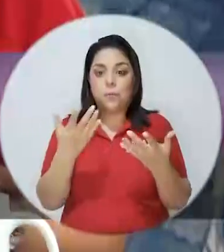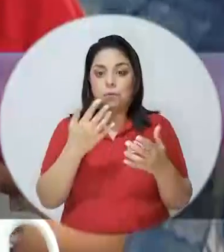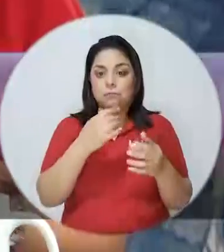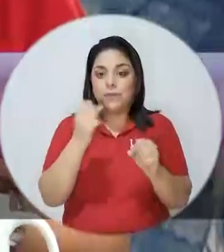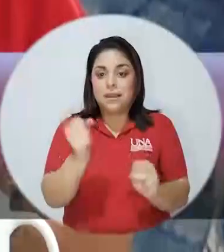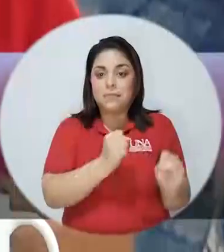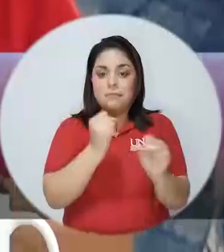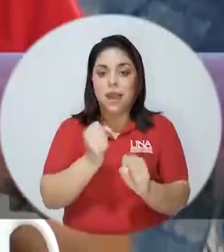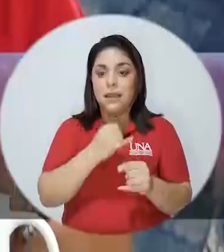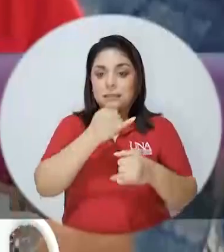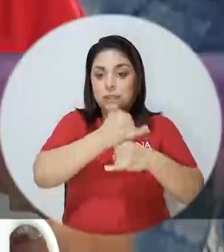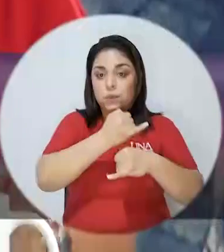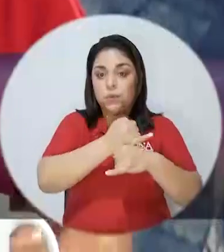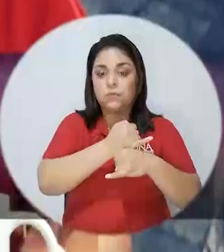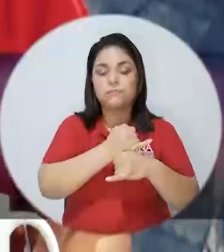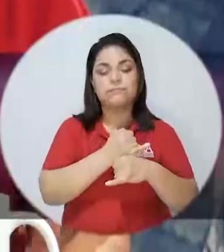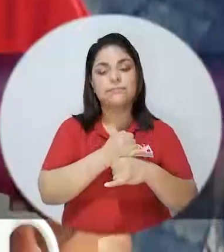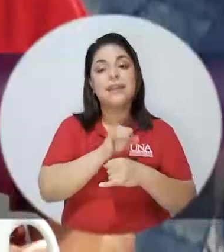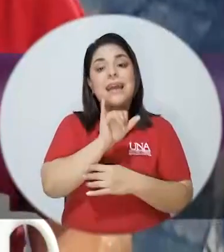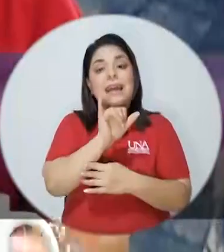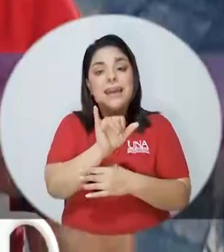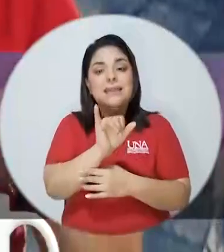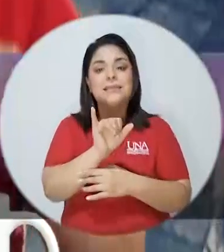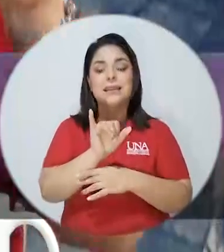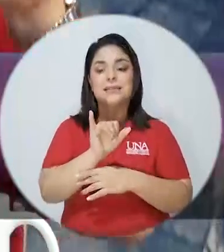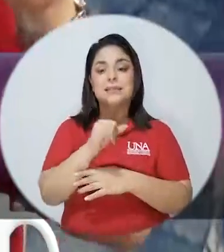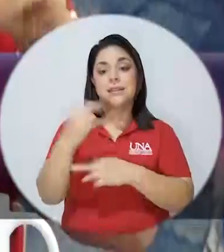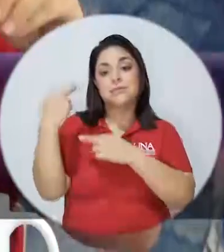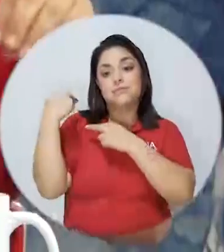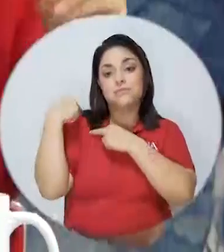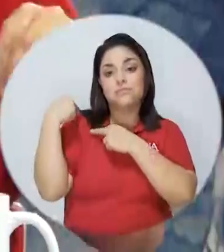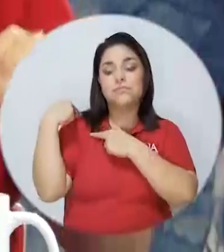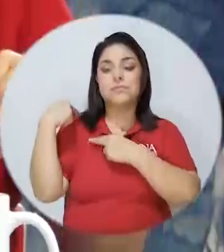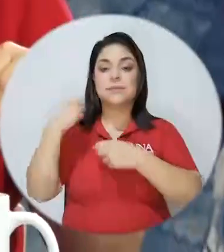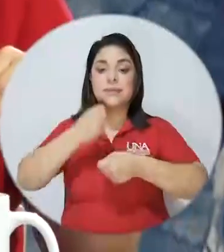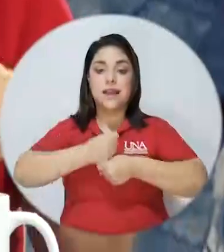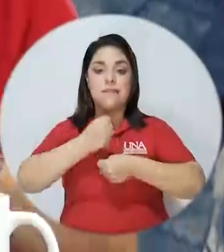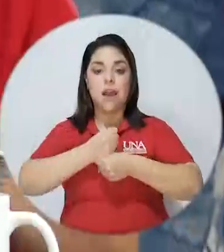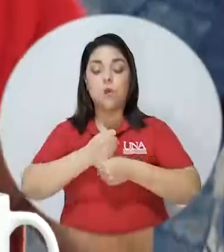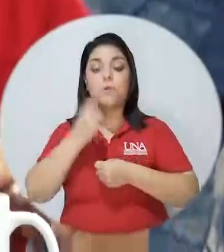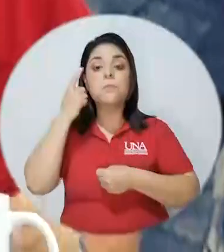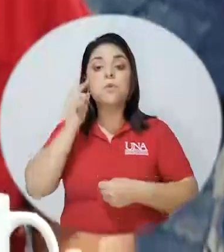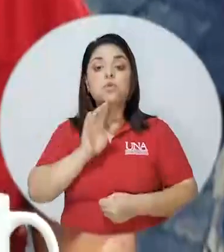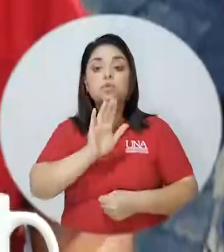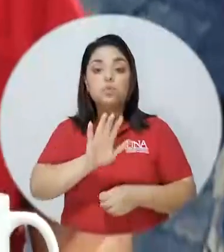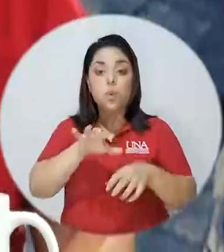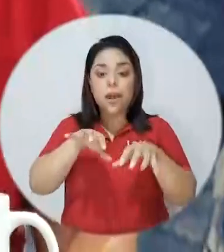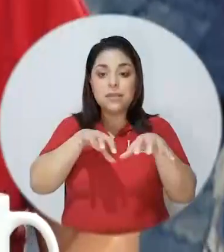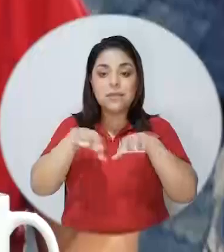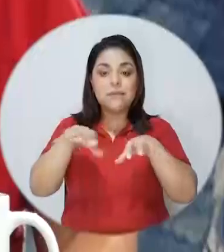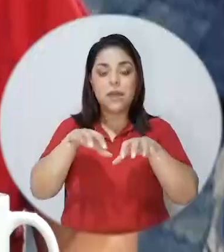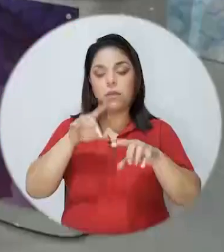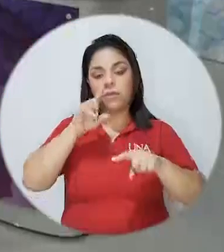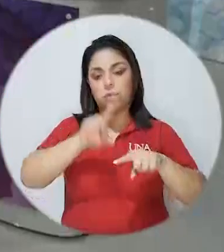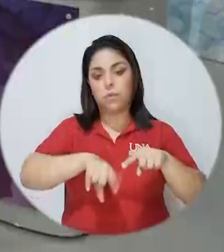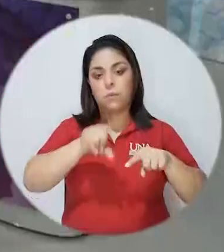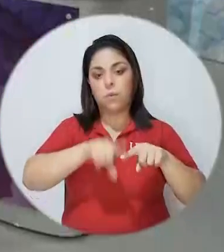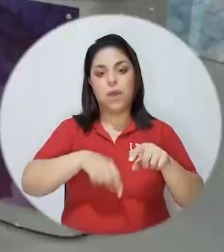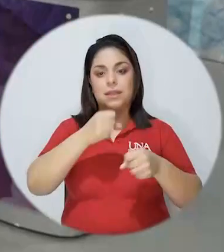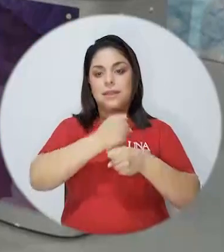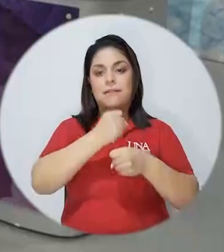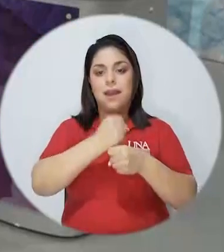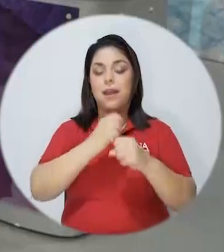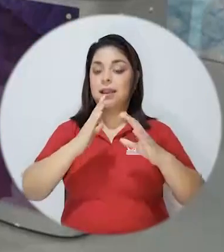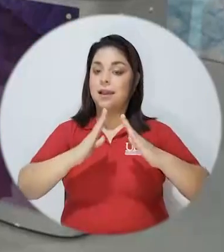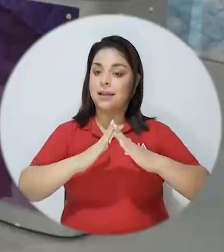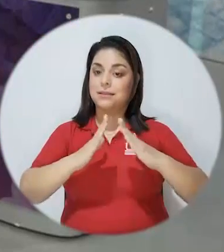institución. Entonces, por eso siempre hemos dicho, son carros que por su actividad sustantiva en el campo, definitivamente no pueden ir a teletrabajo.